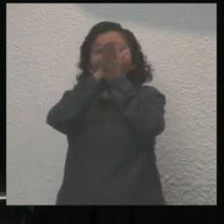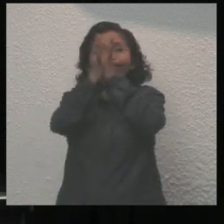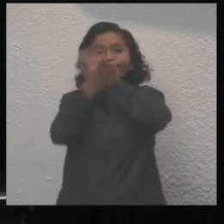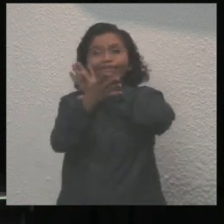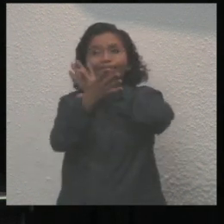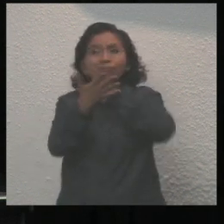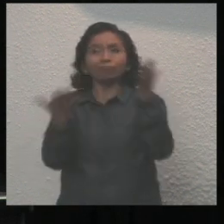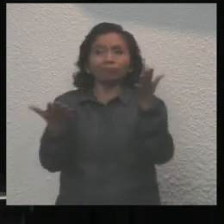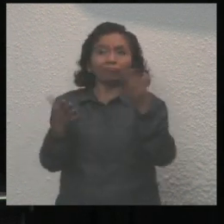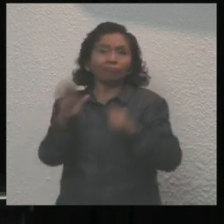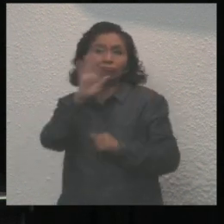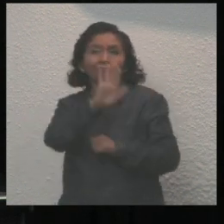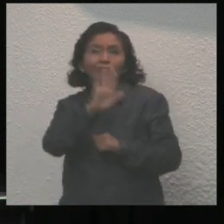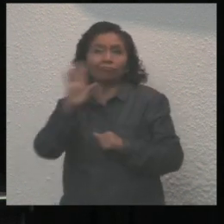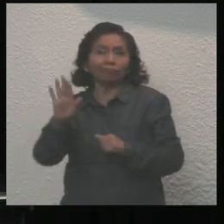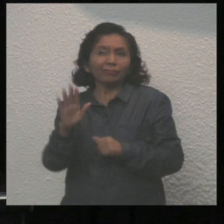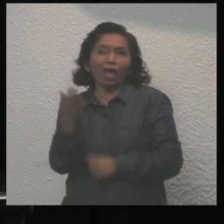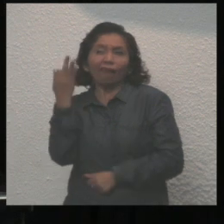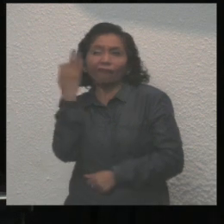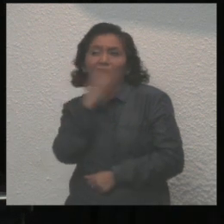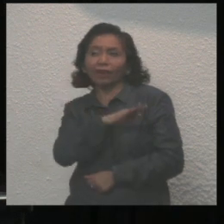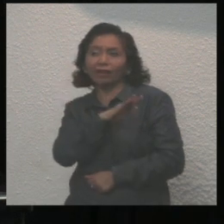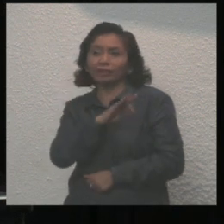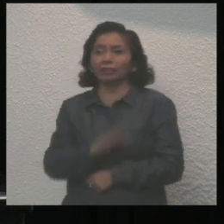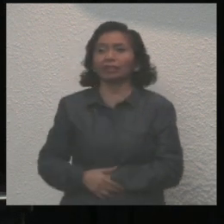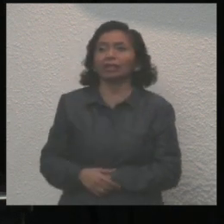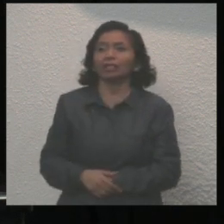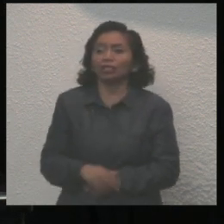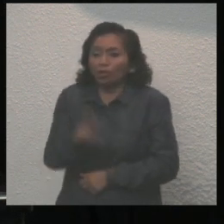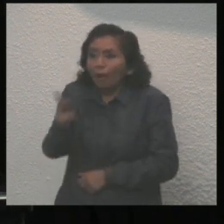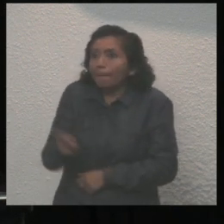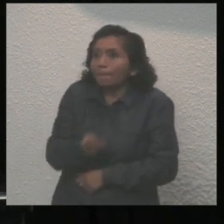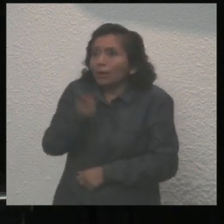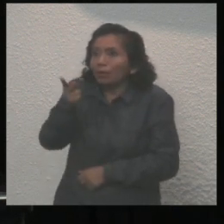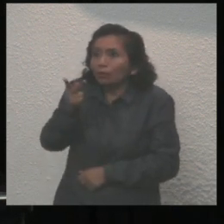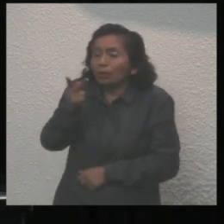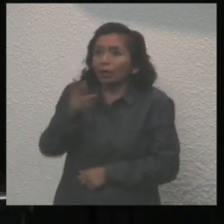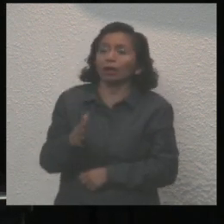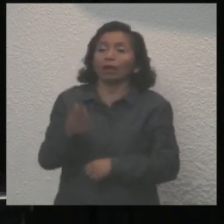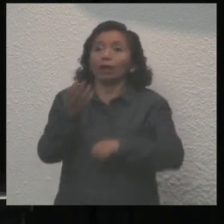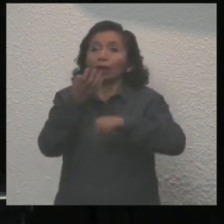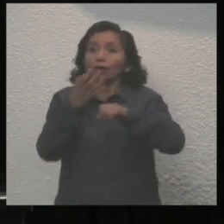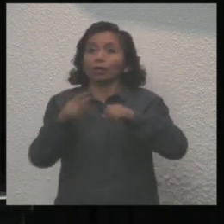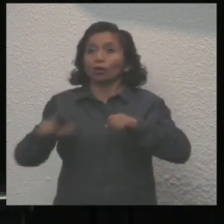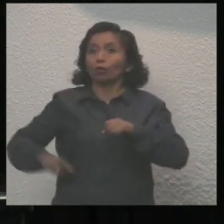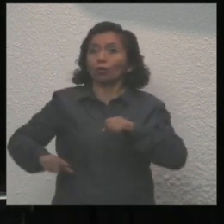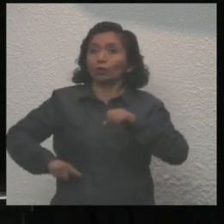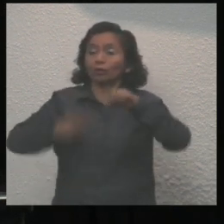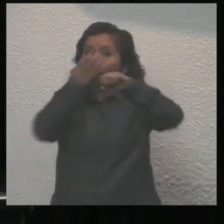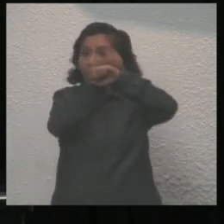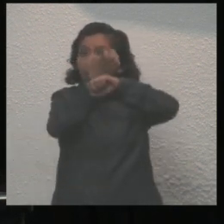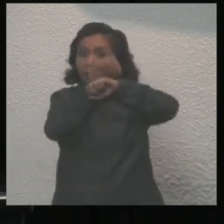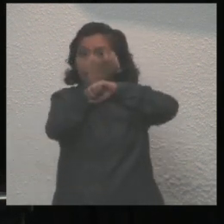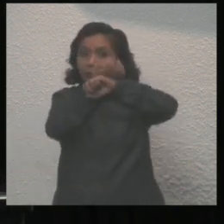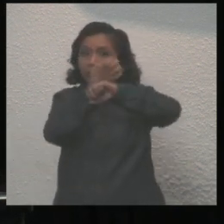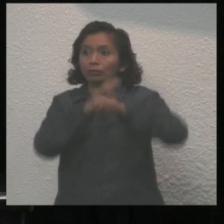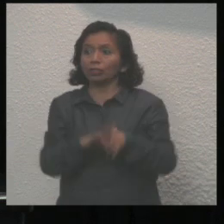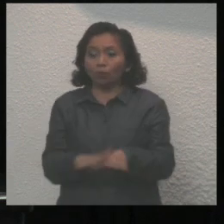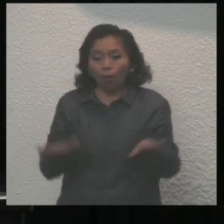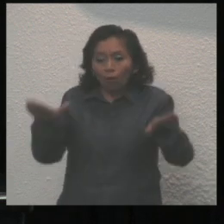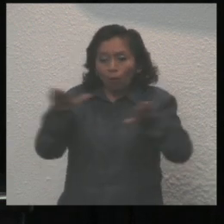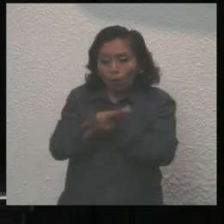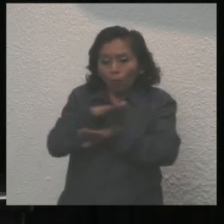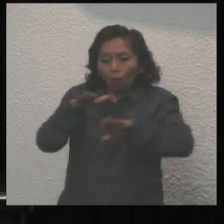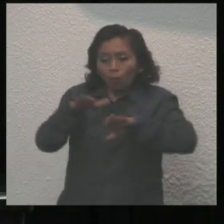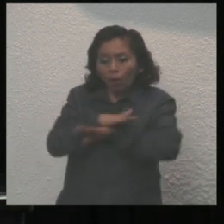al caballo de Troya. Se simulan cuestionamientos a los gobiernos estadounidenses y se conspira contra los procesos de cambio